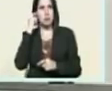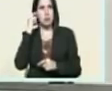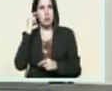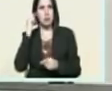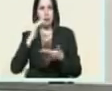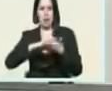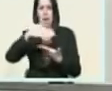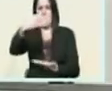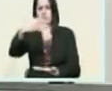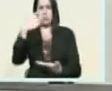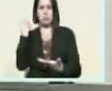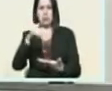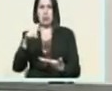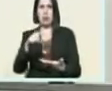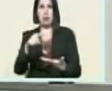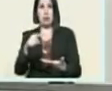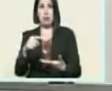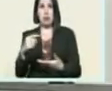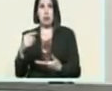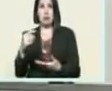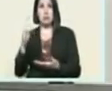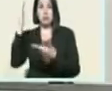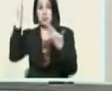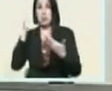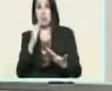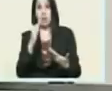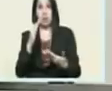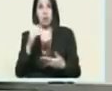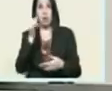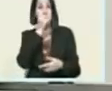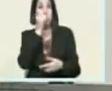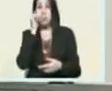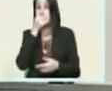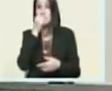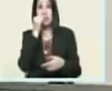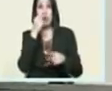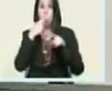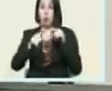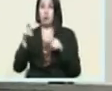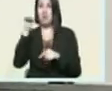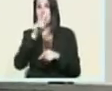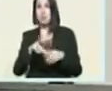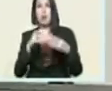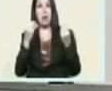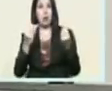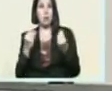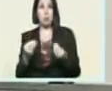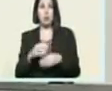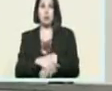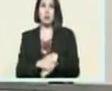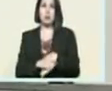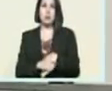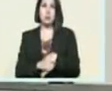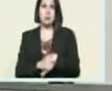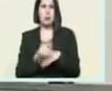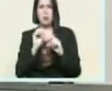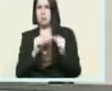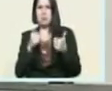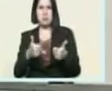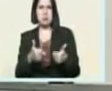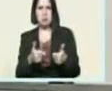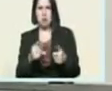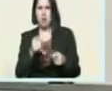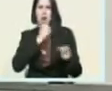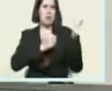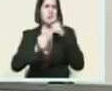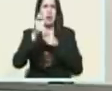montó un poco de videos ahí. Yo hubiera llevado videos también mostrando la otra cara de Venezuela. Él empezó la